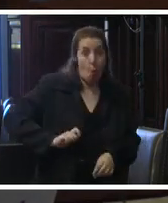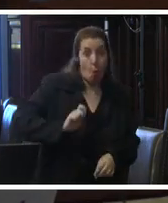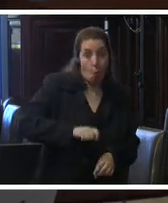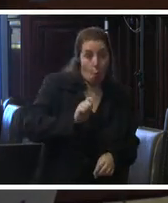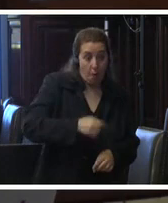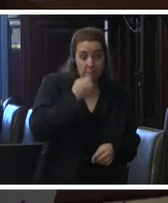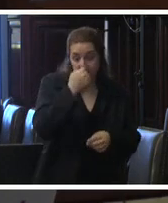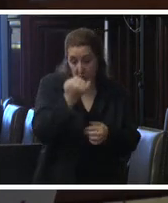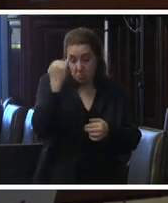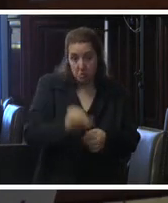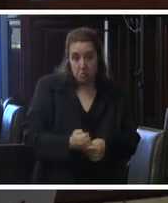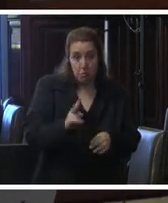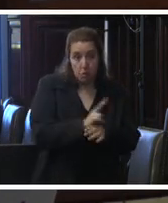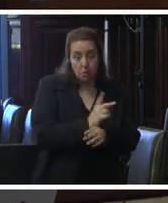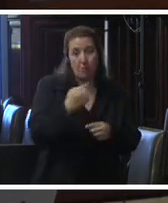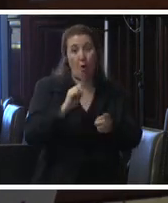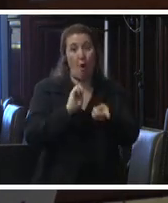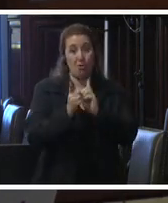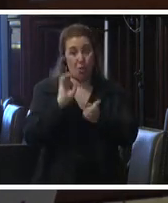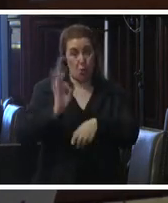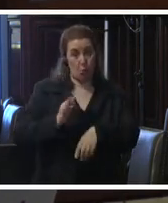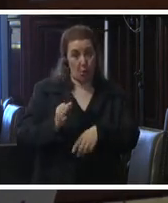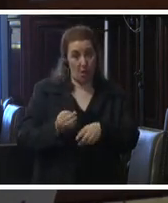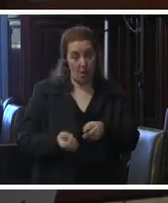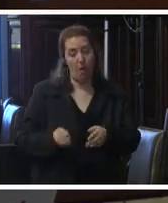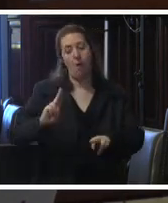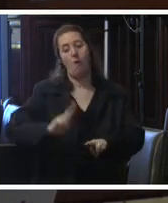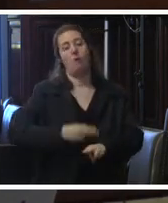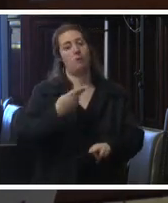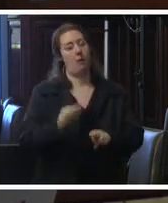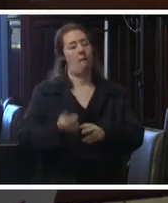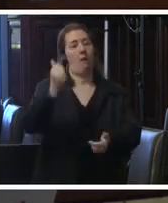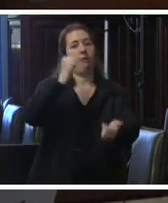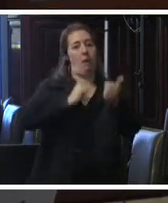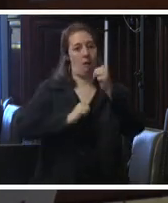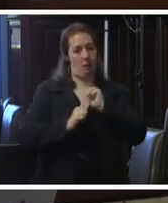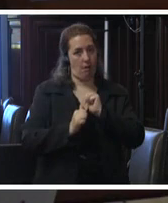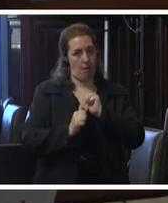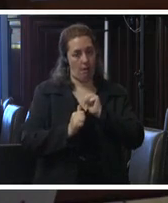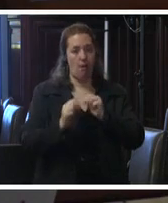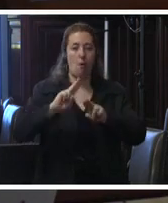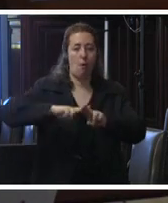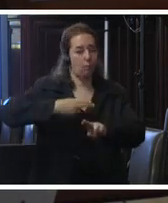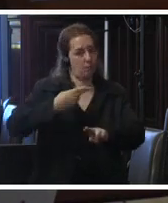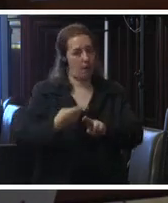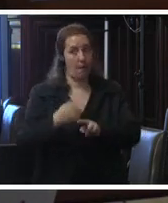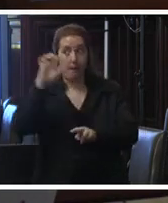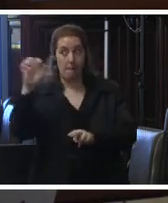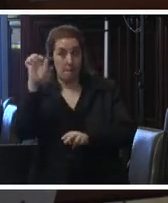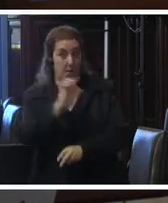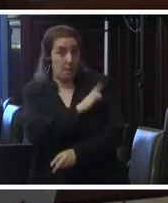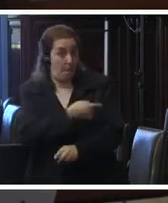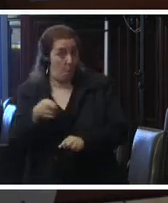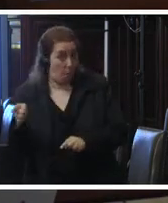11 de octubre último sufrió un nuevo ataque. Nuevamente la empresa minera entró a su territorio y destruyó lo